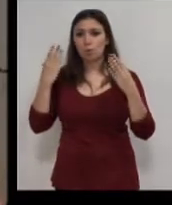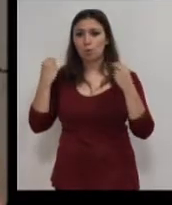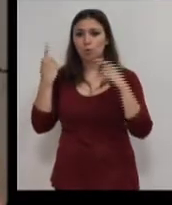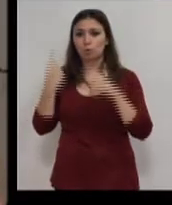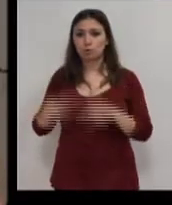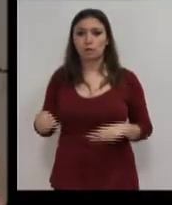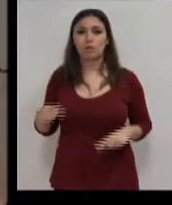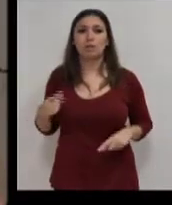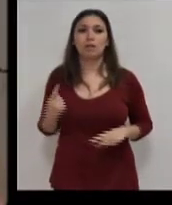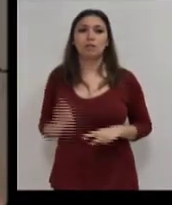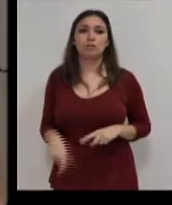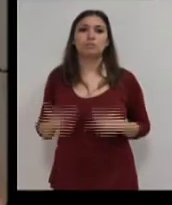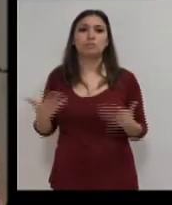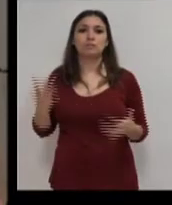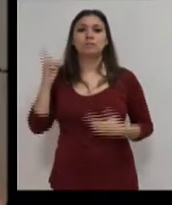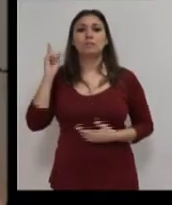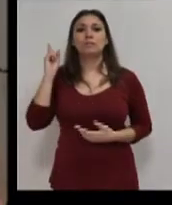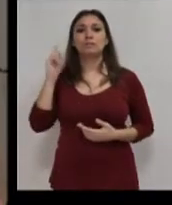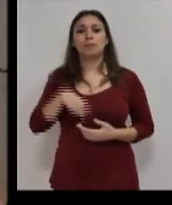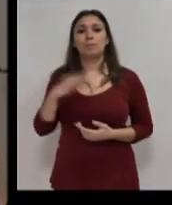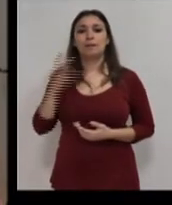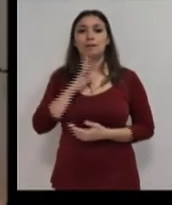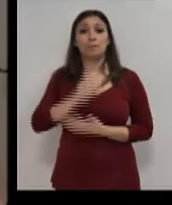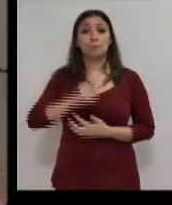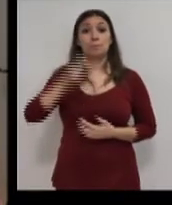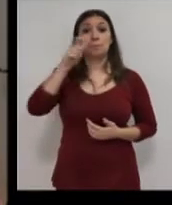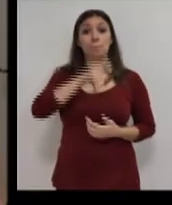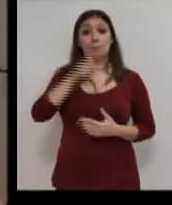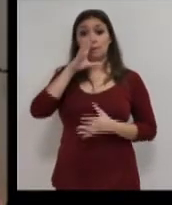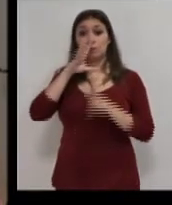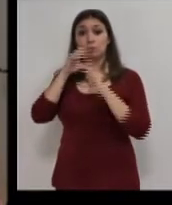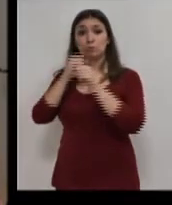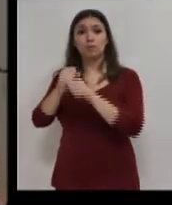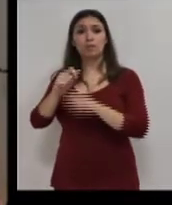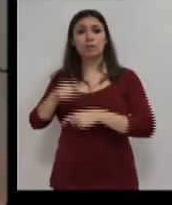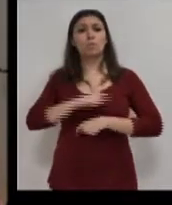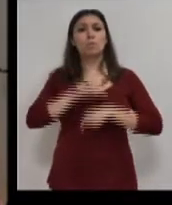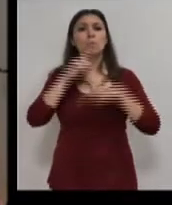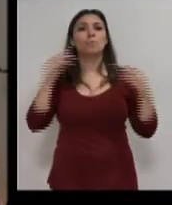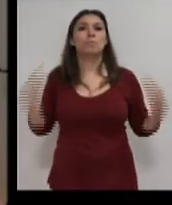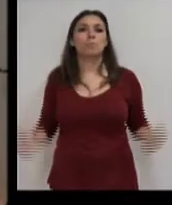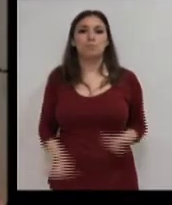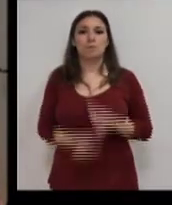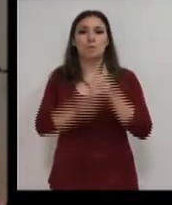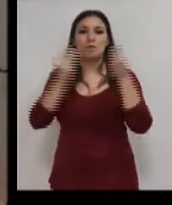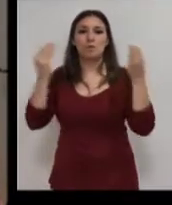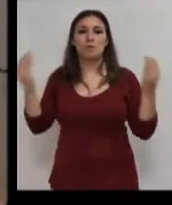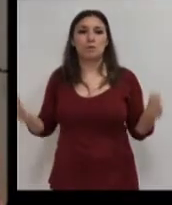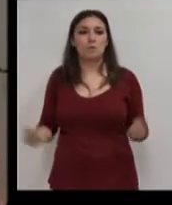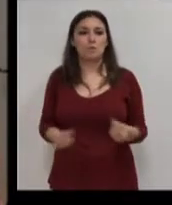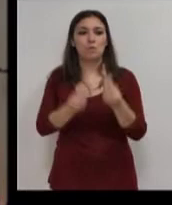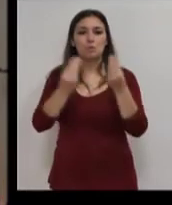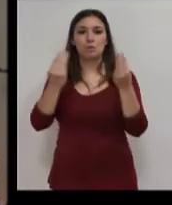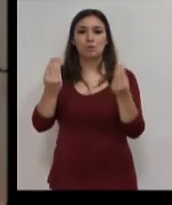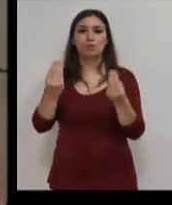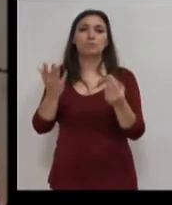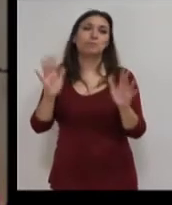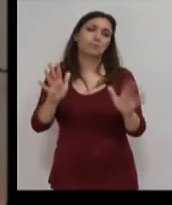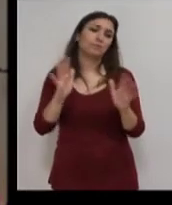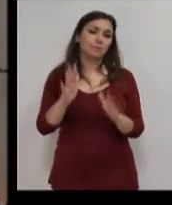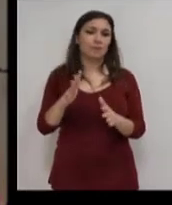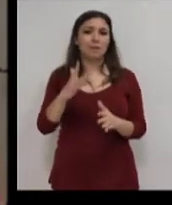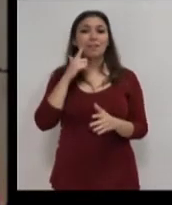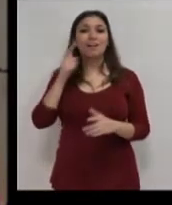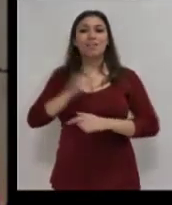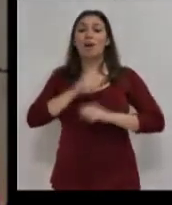calidad de vida, la calidad de muchas cosas, ¿no? Y por otra parte, creo que también permiten, aparte de la persona, una mejora